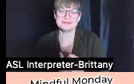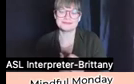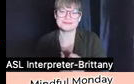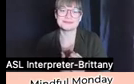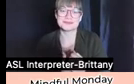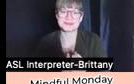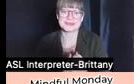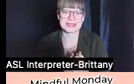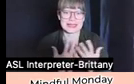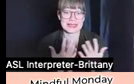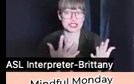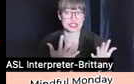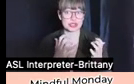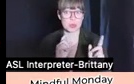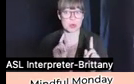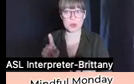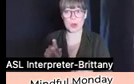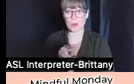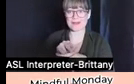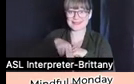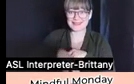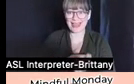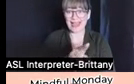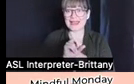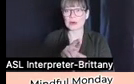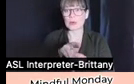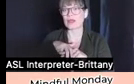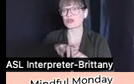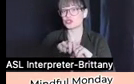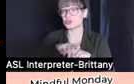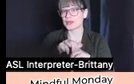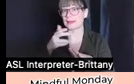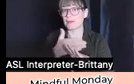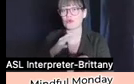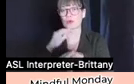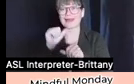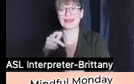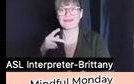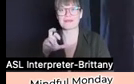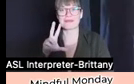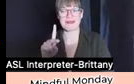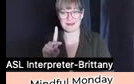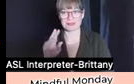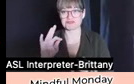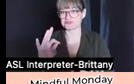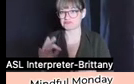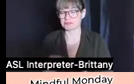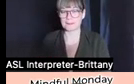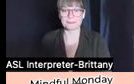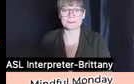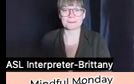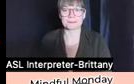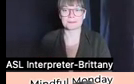Like, yeah, do you want to go on the slide or on the ¿Quieres ir en las resbaladillas o en los columpios por 5 minutos antes de